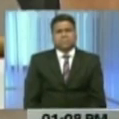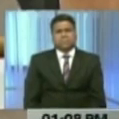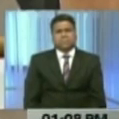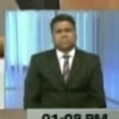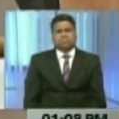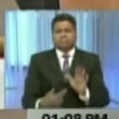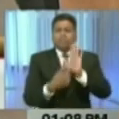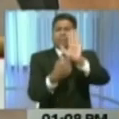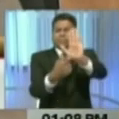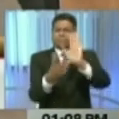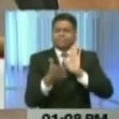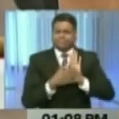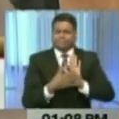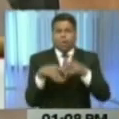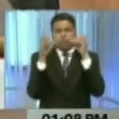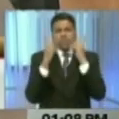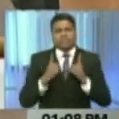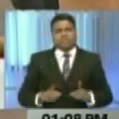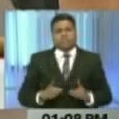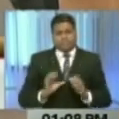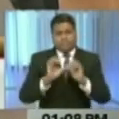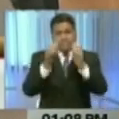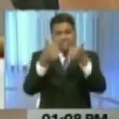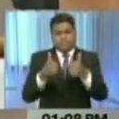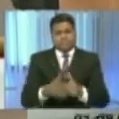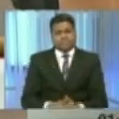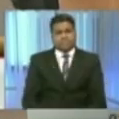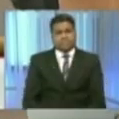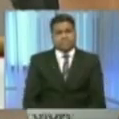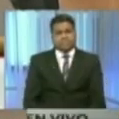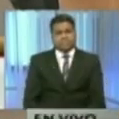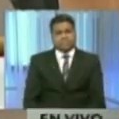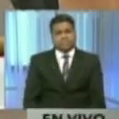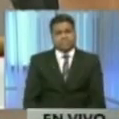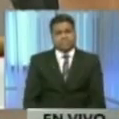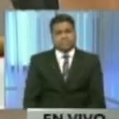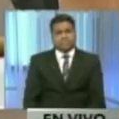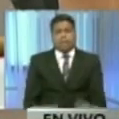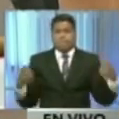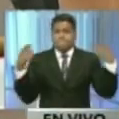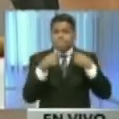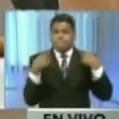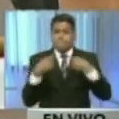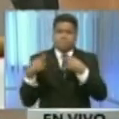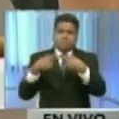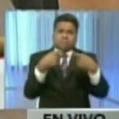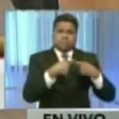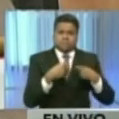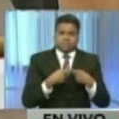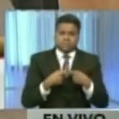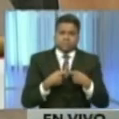Ahí está. Su decisión de comenzar la guerra